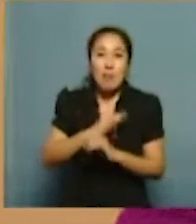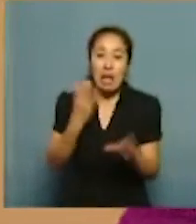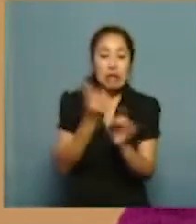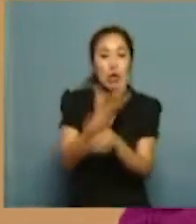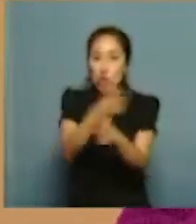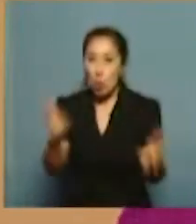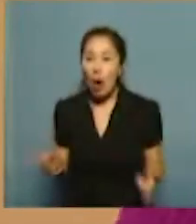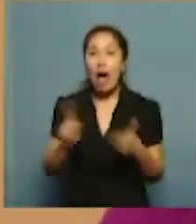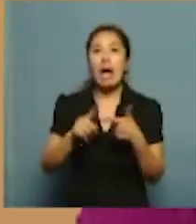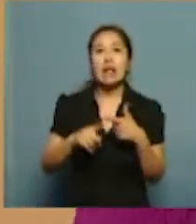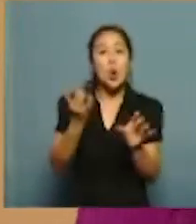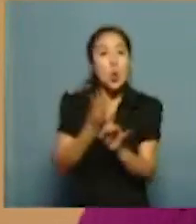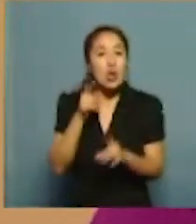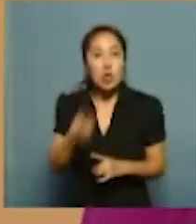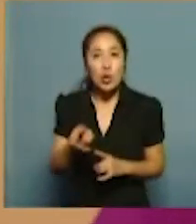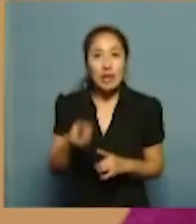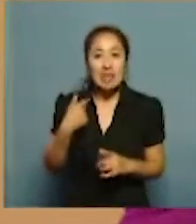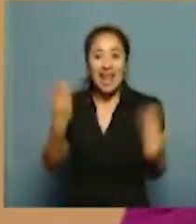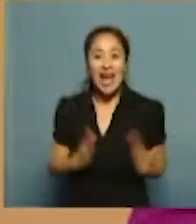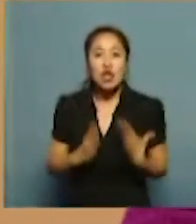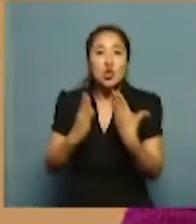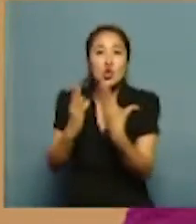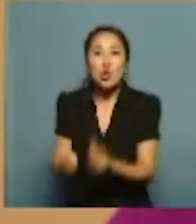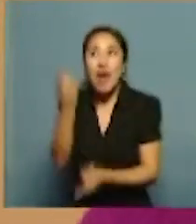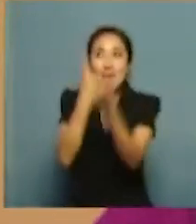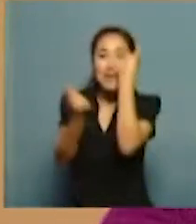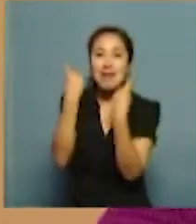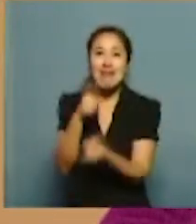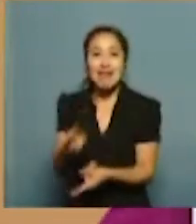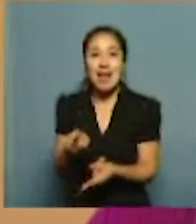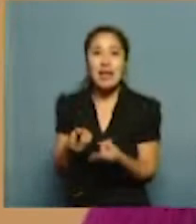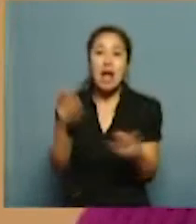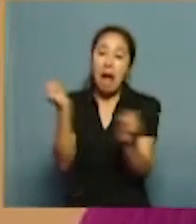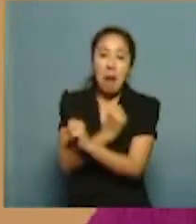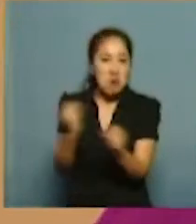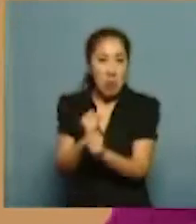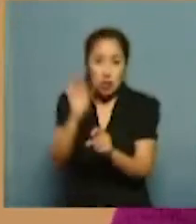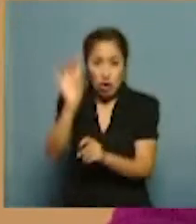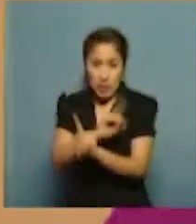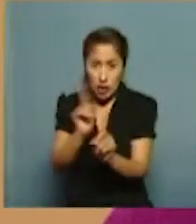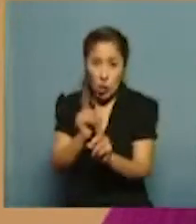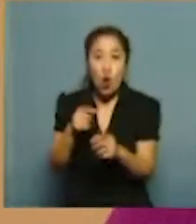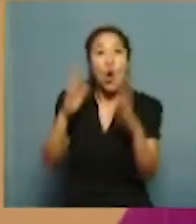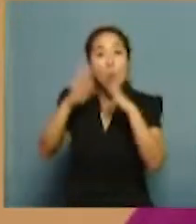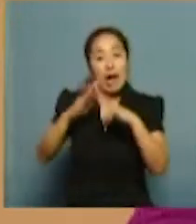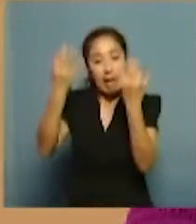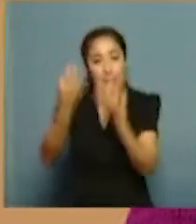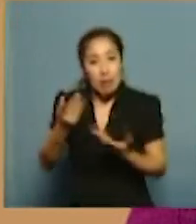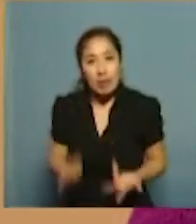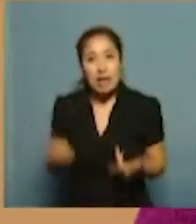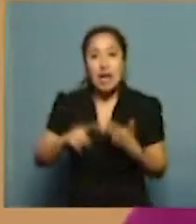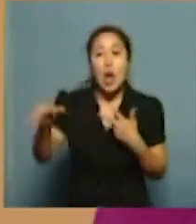educación una educación que ha que propenda al aprendizaje y no sólo al aprobar una vivienda digna